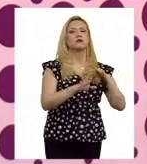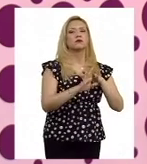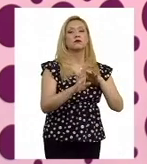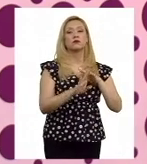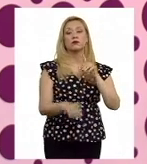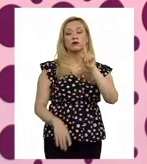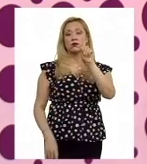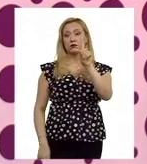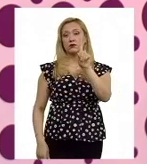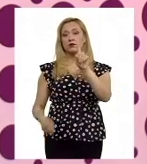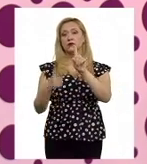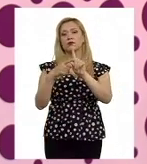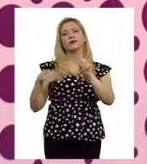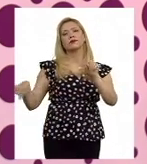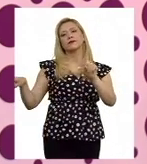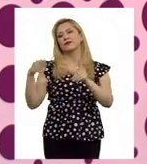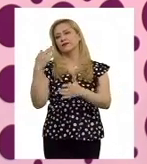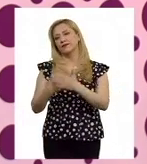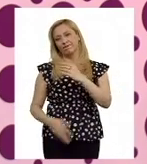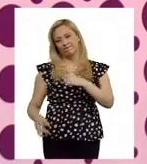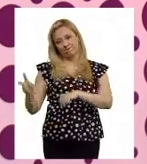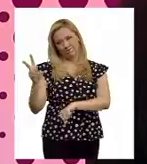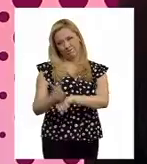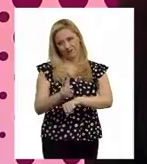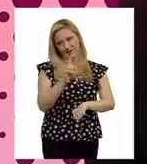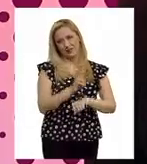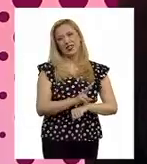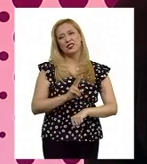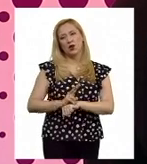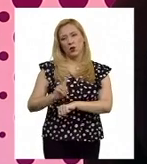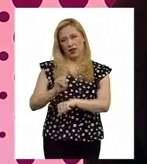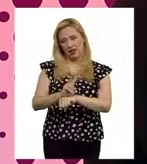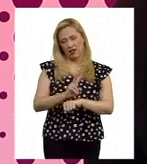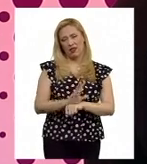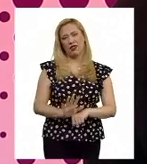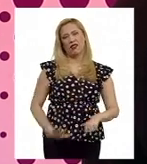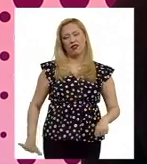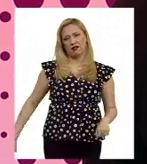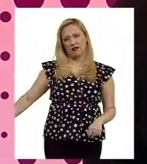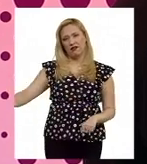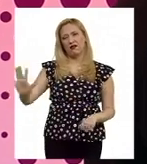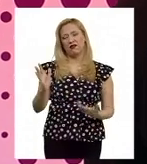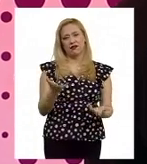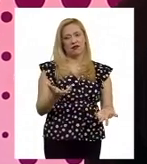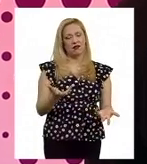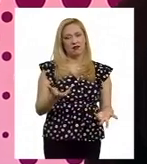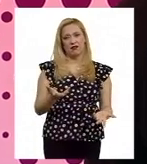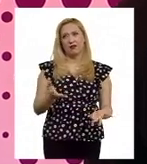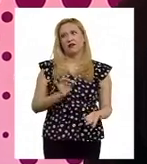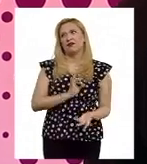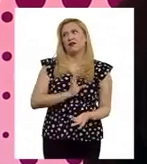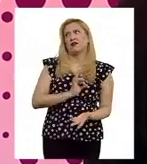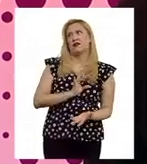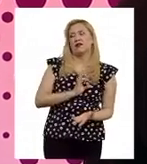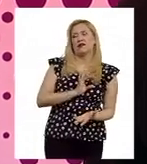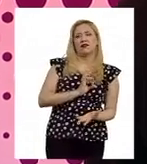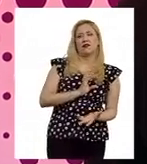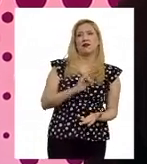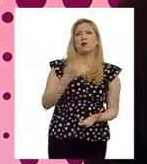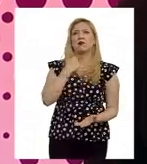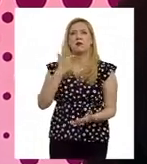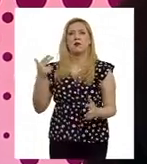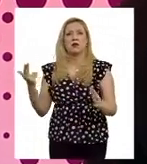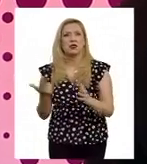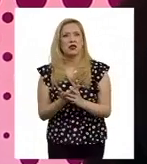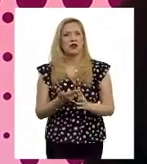las condiciones de inseguridad en las zonas de origen. Los niveles de inseguridad, de homicidios